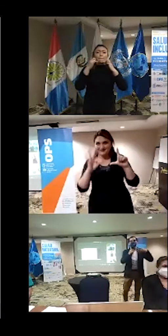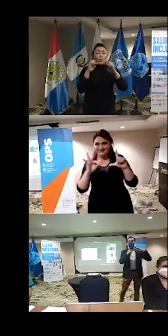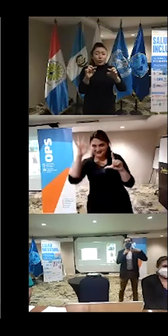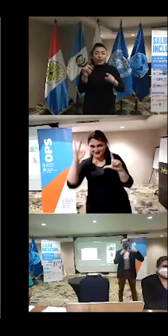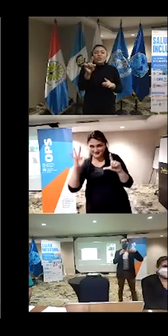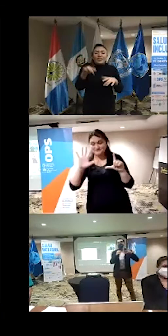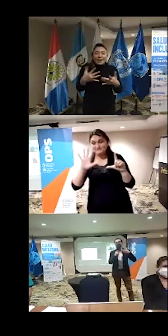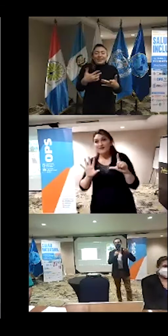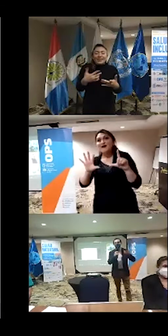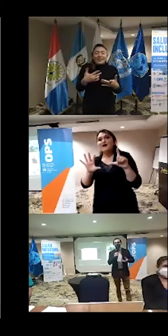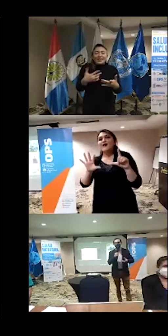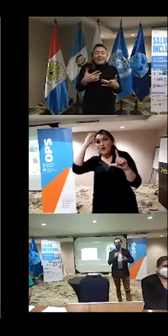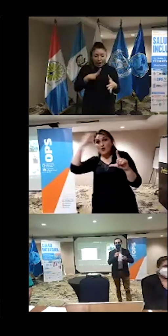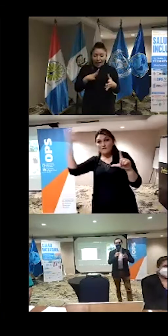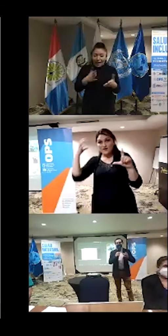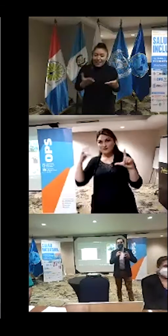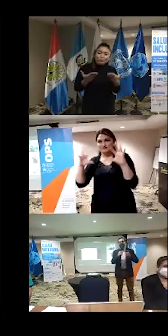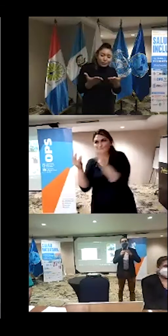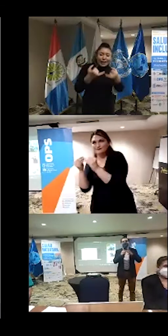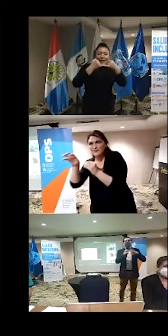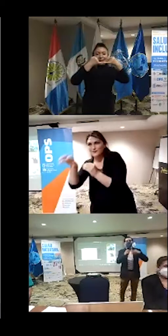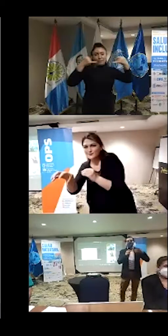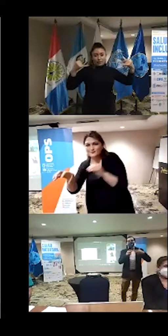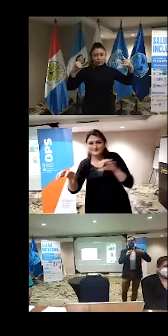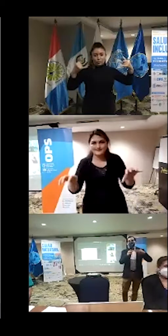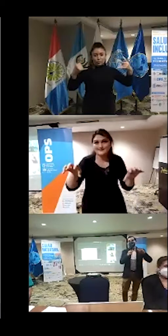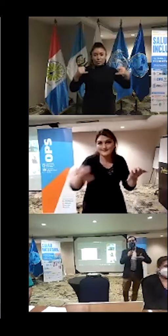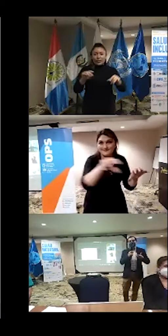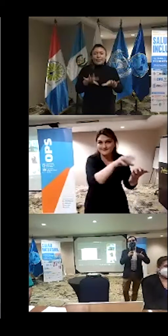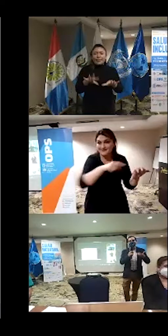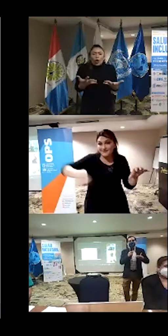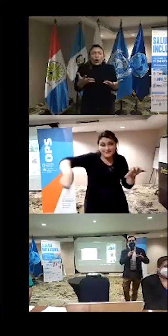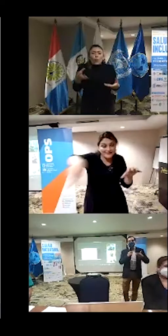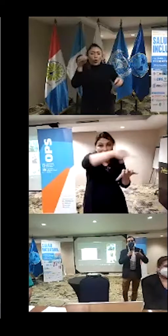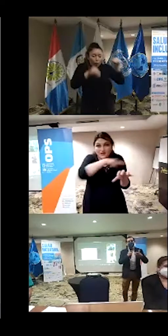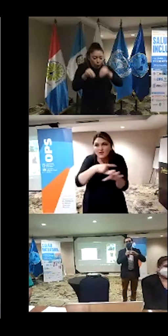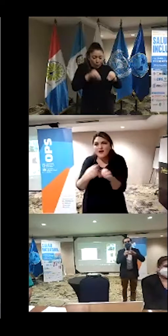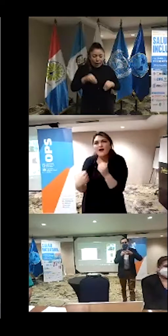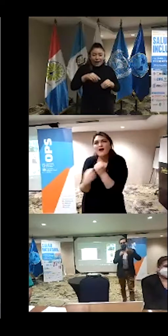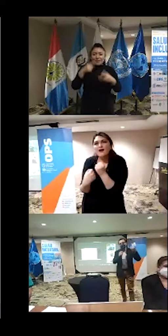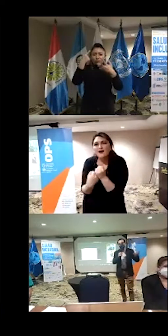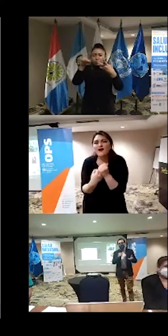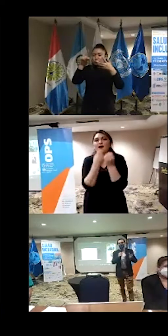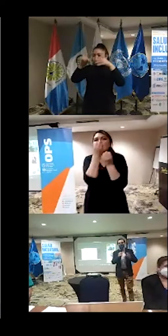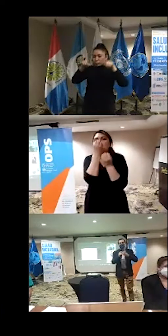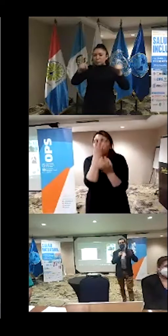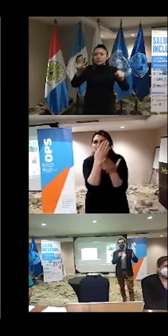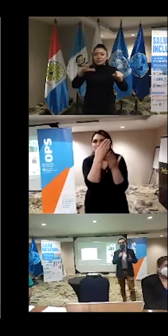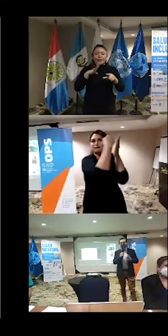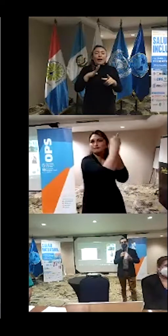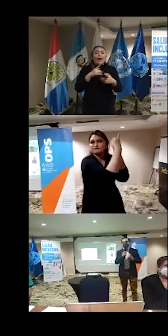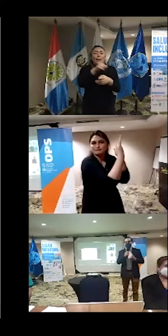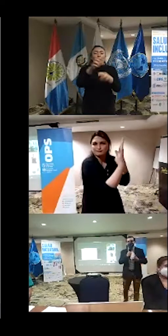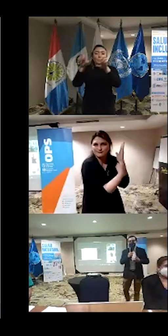digamos, brindan los lineamientos de cómo incorporar estas variables de la población en los